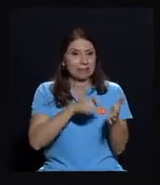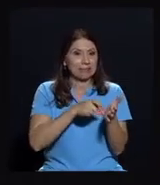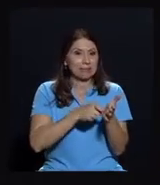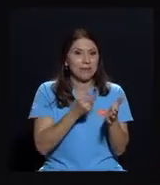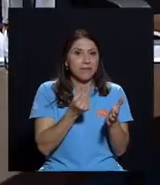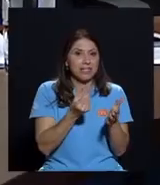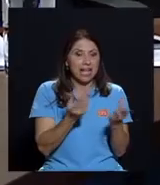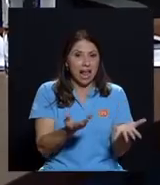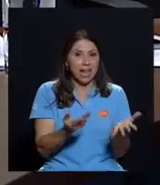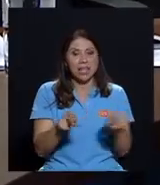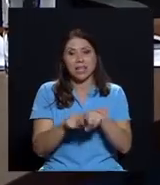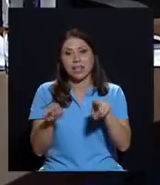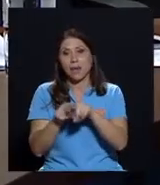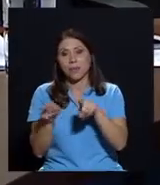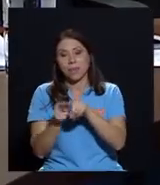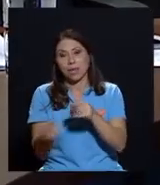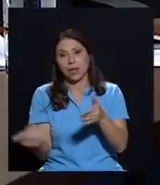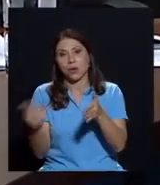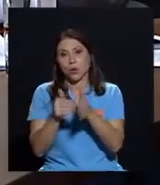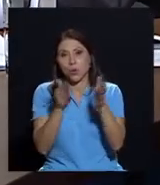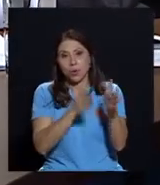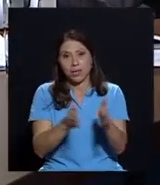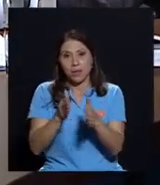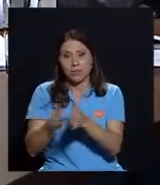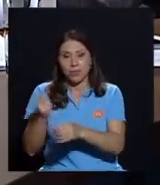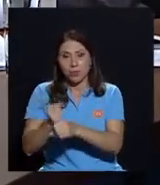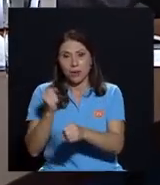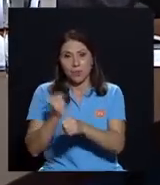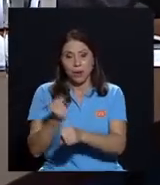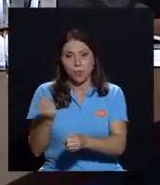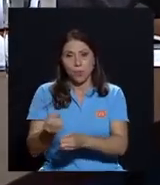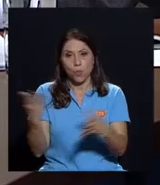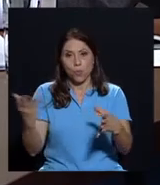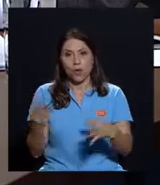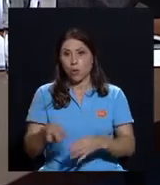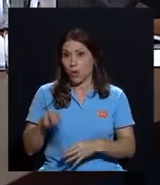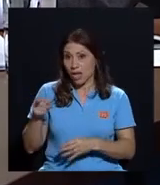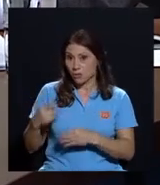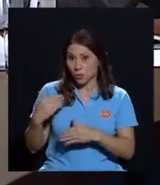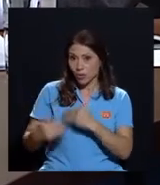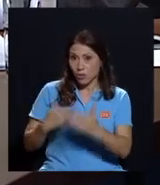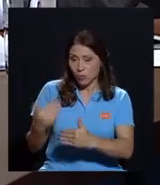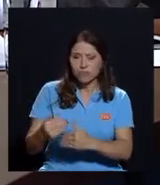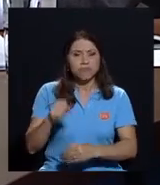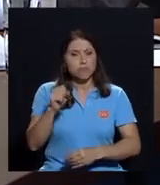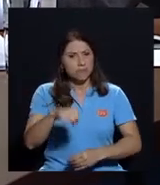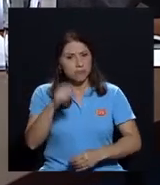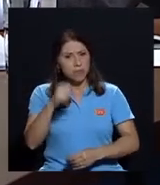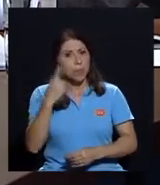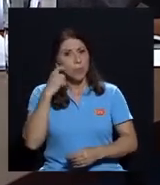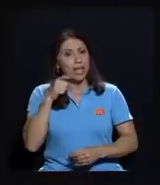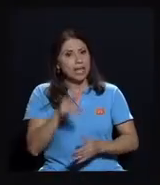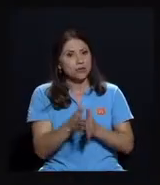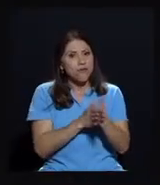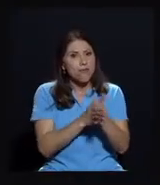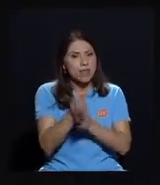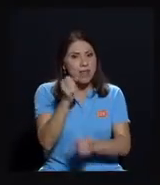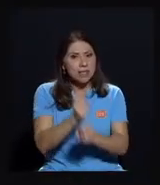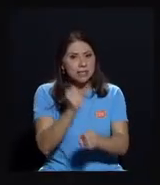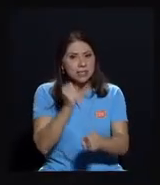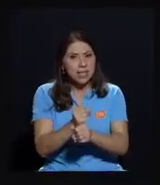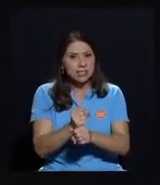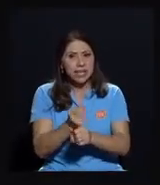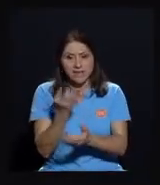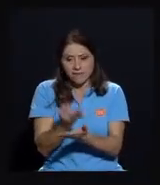raíz los hosteleros a invertirle es a su software y oliver por supuesto porque eso nos lleva hacia la eficiencia y hacia finanzas públicas sanas con esa